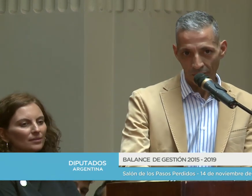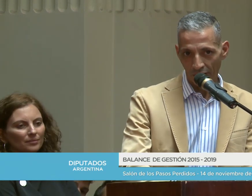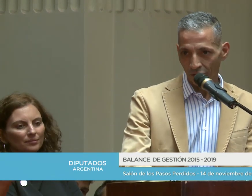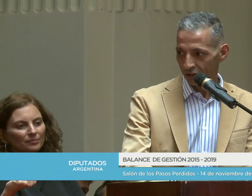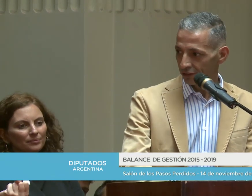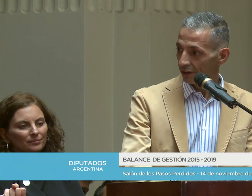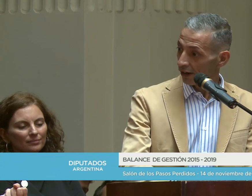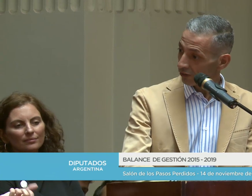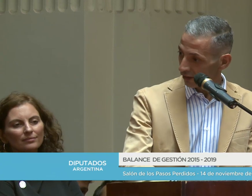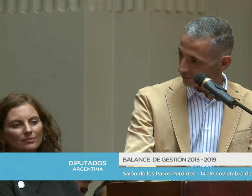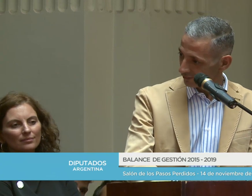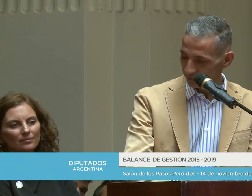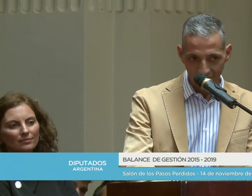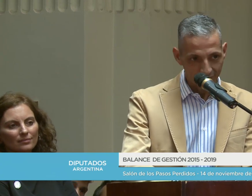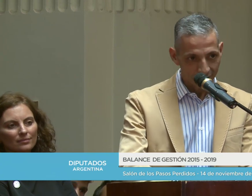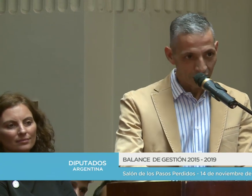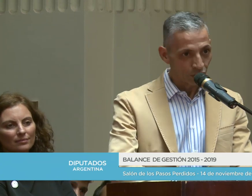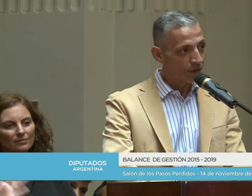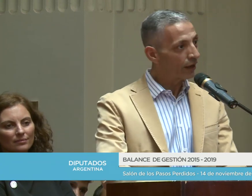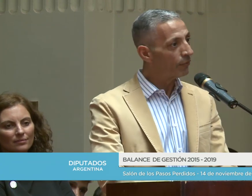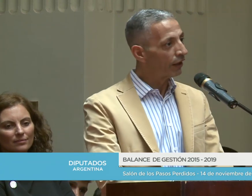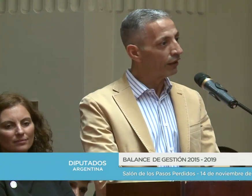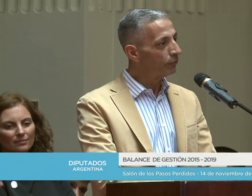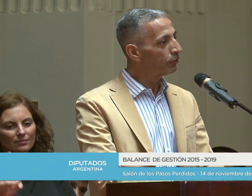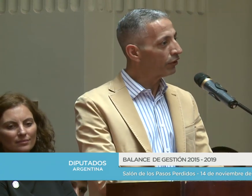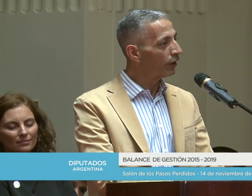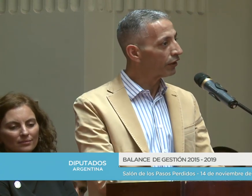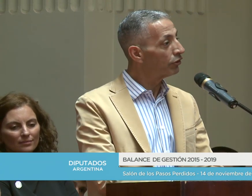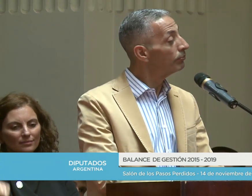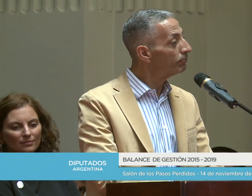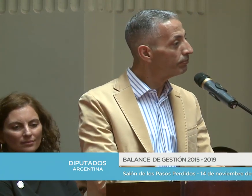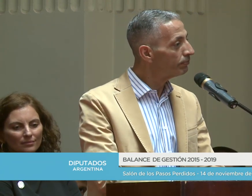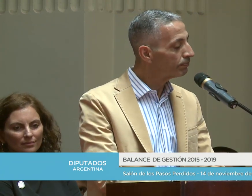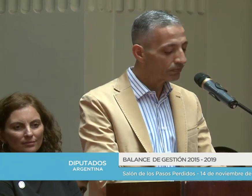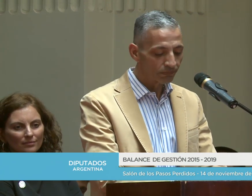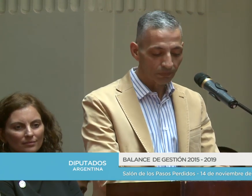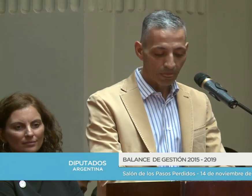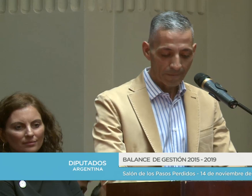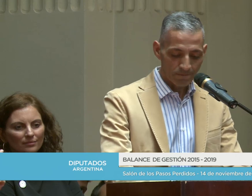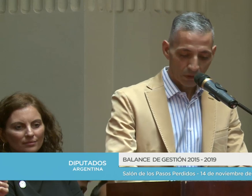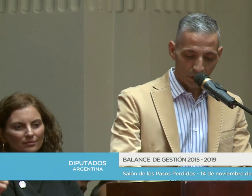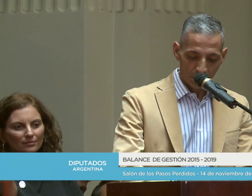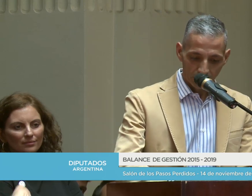los trabajadores y trabajadoras de la Honorable Cámara de Diputados de la Nación.